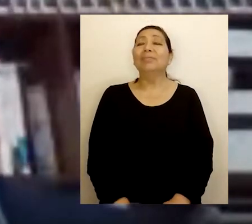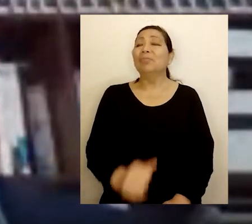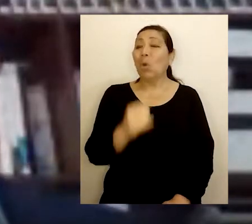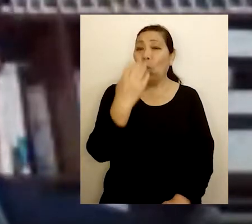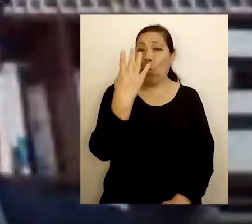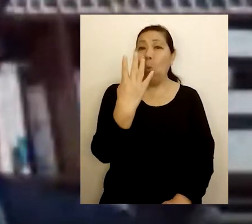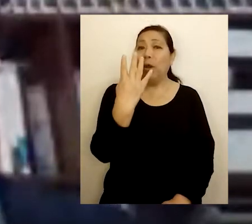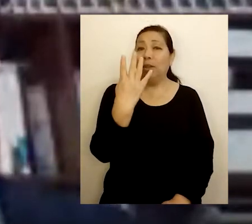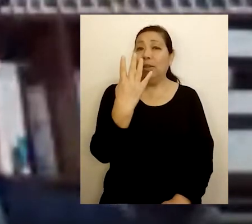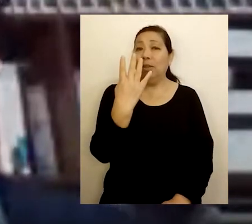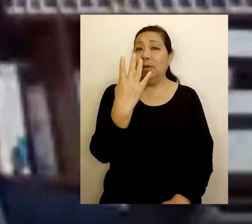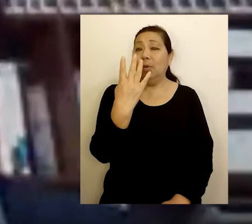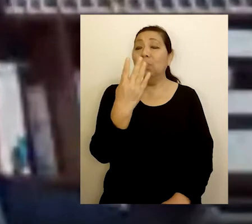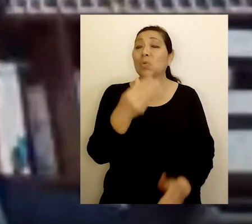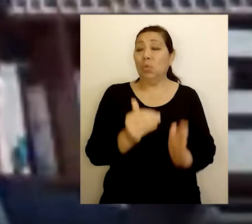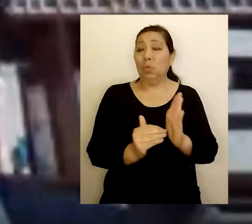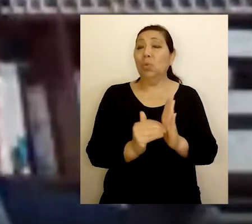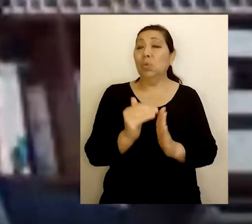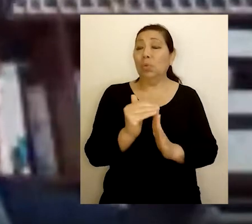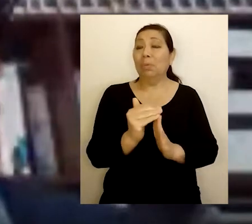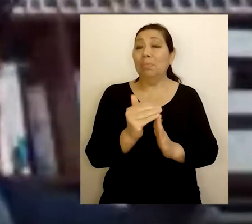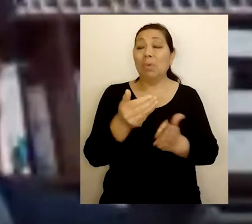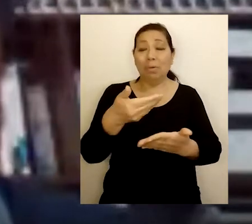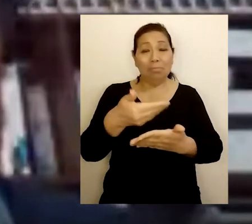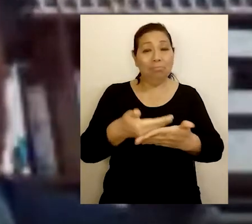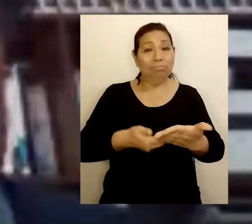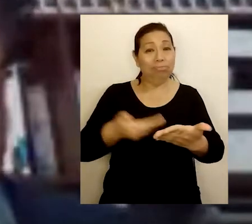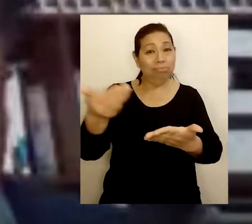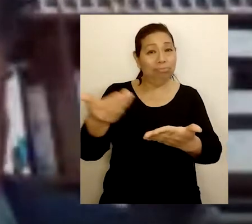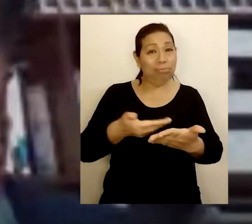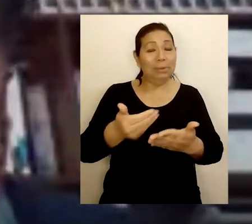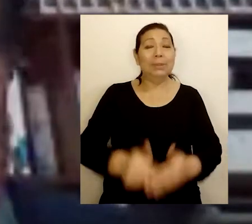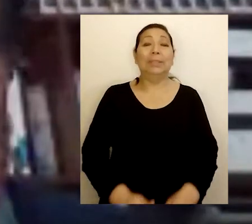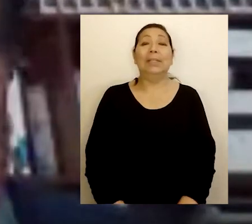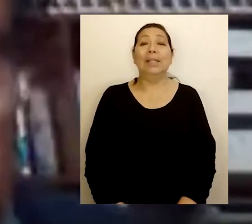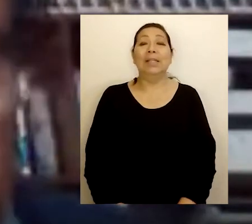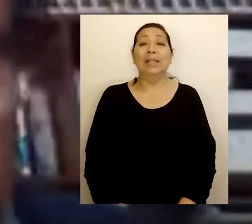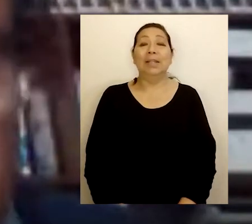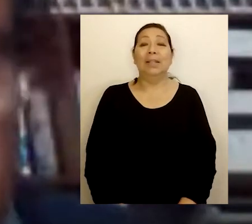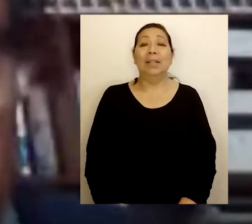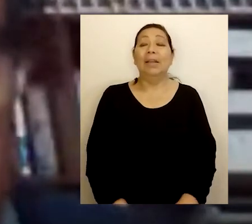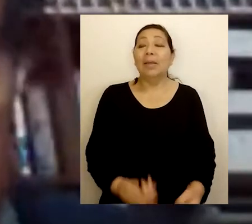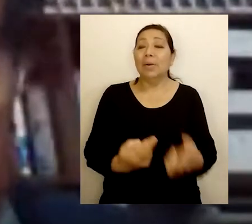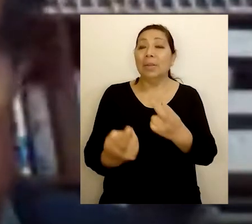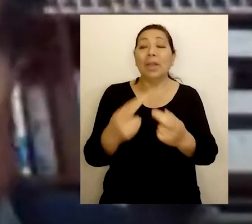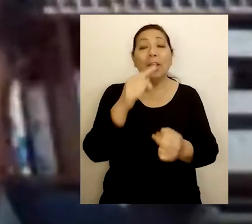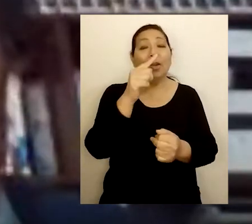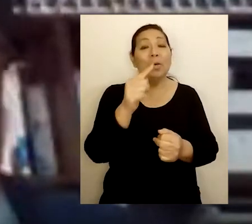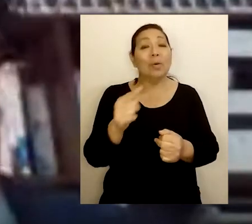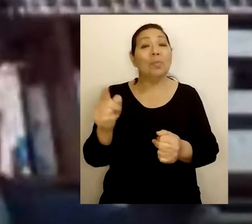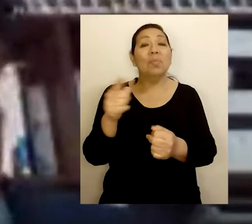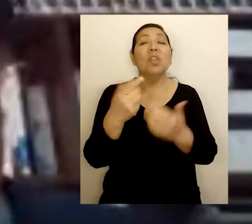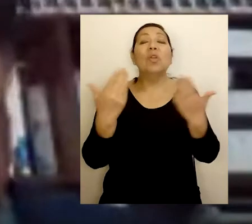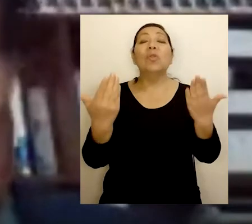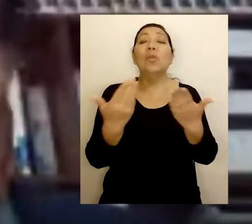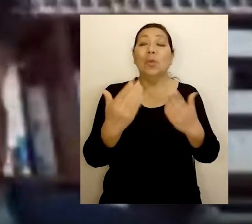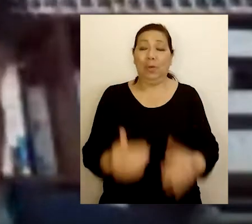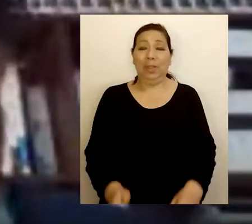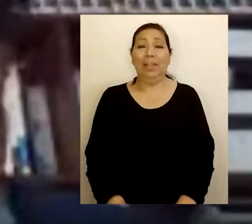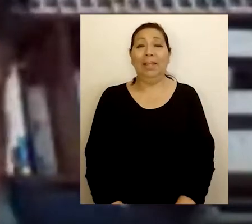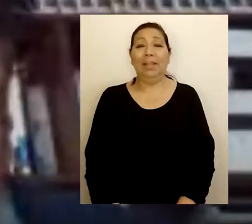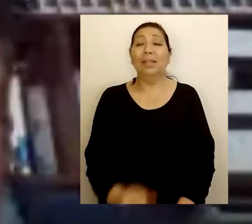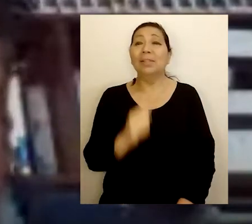existen 4 ejecutorias supremas expedidos en los recursos de nulidad donde